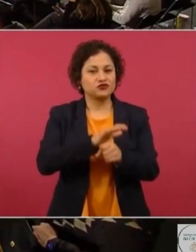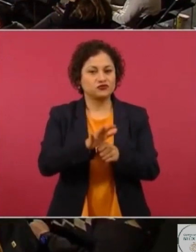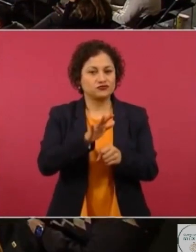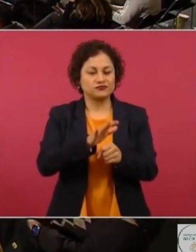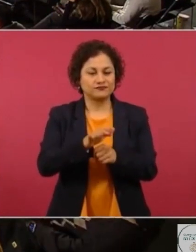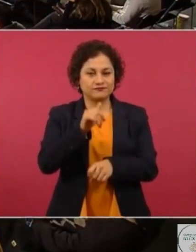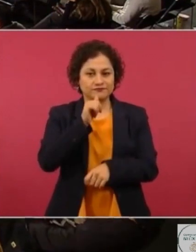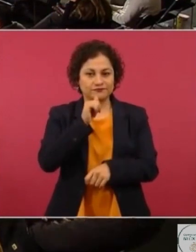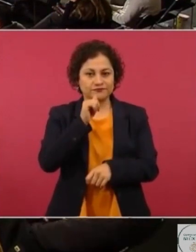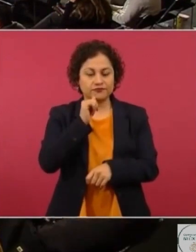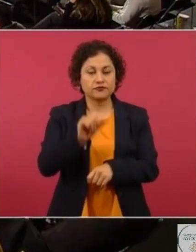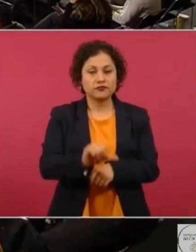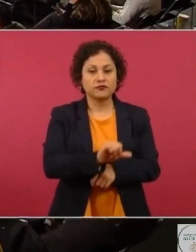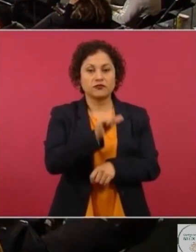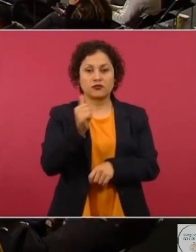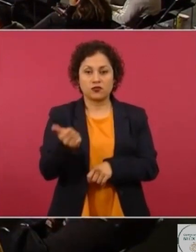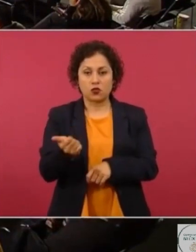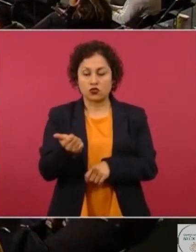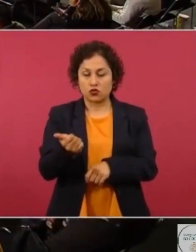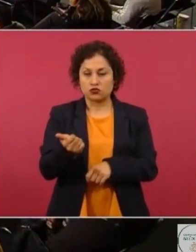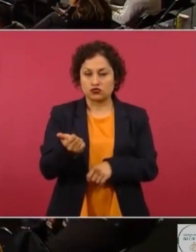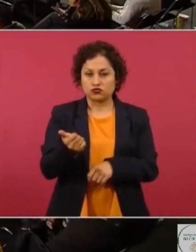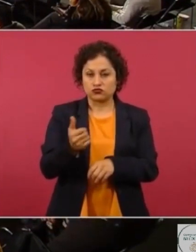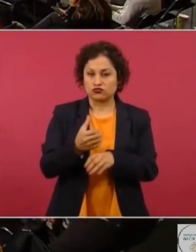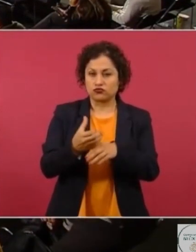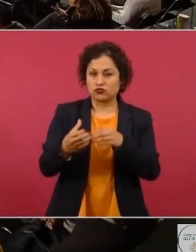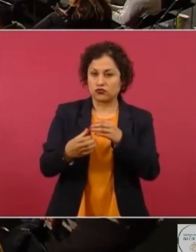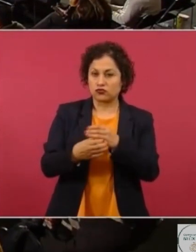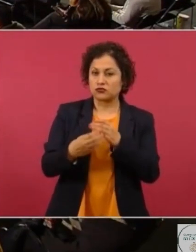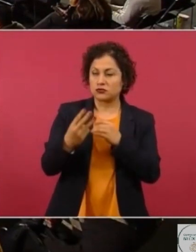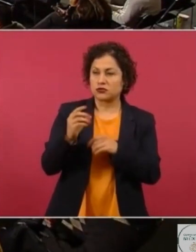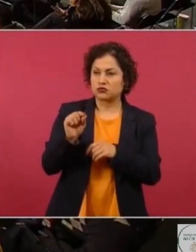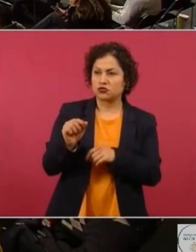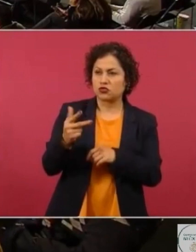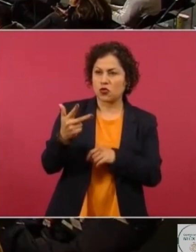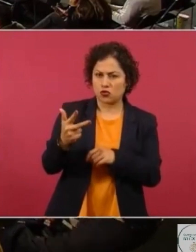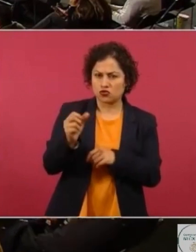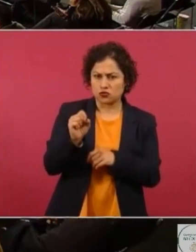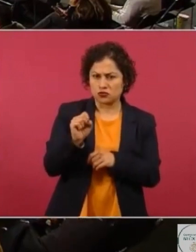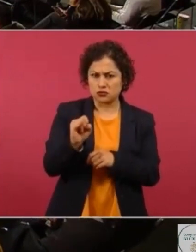3.8, ahí sí ha habido también una disminución,